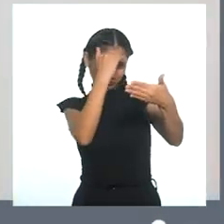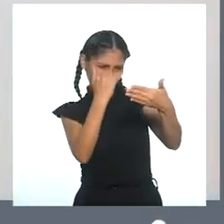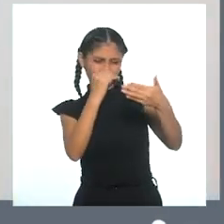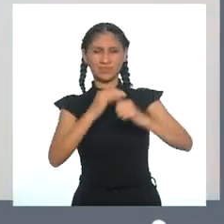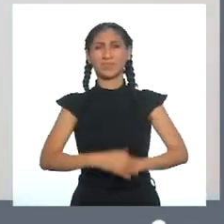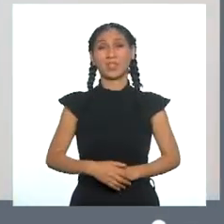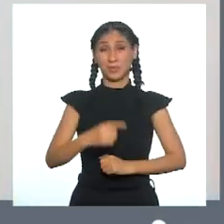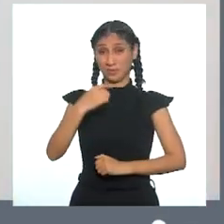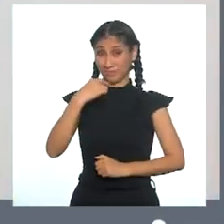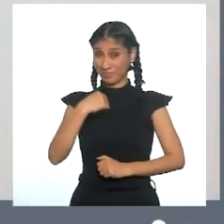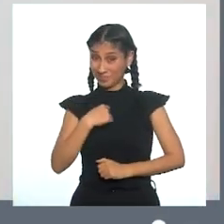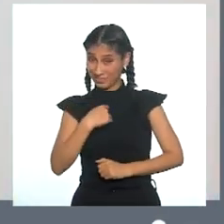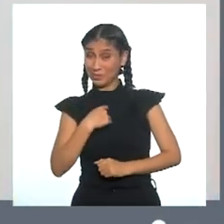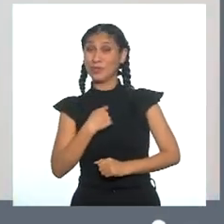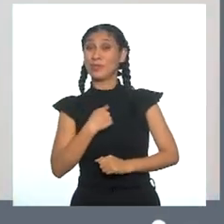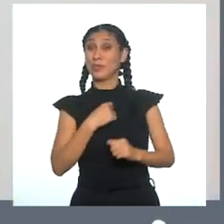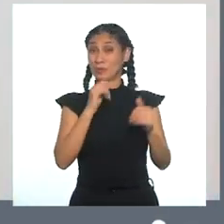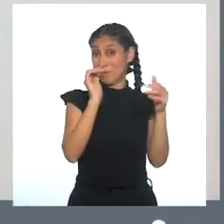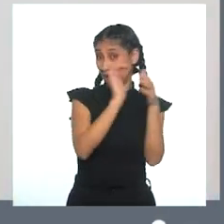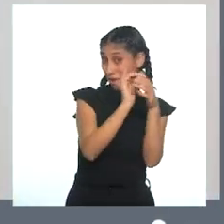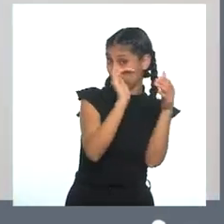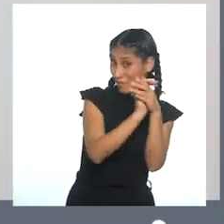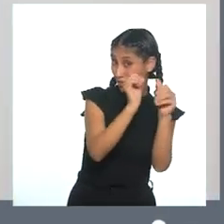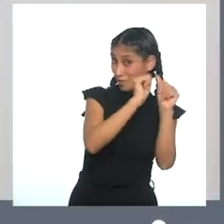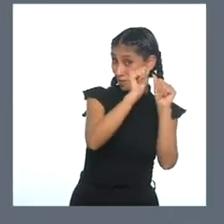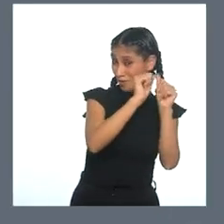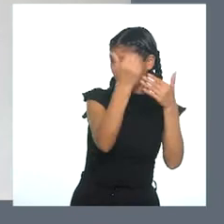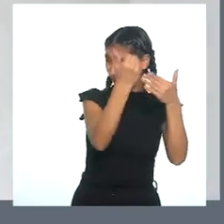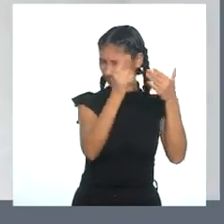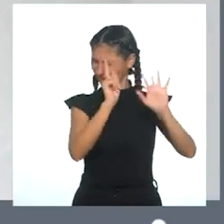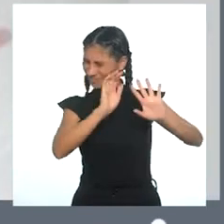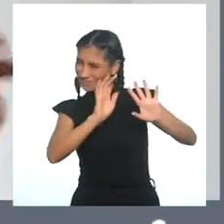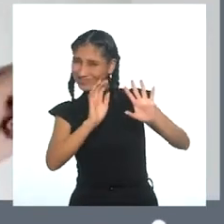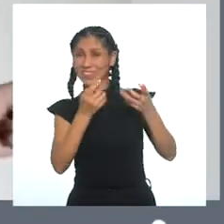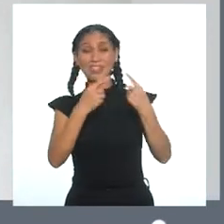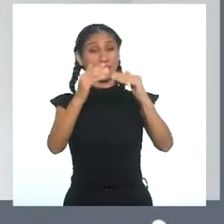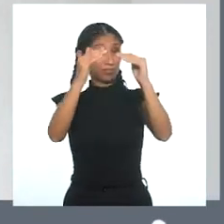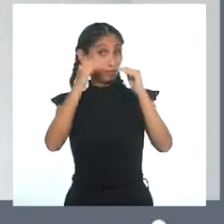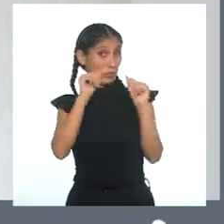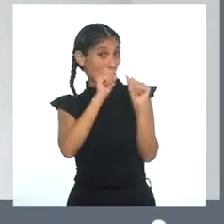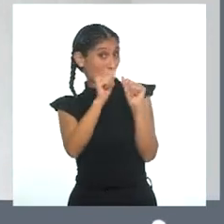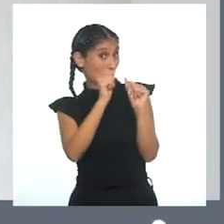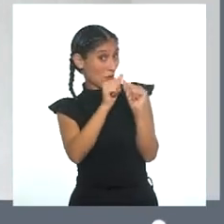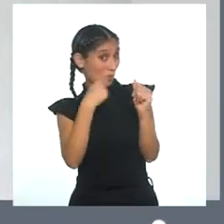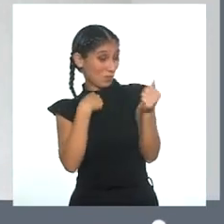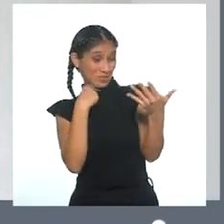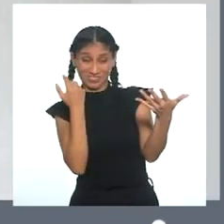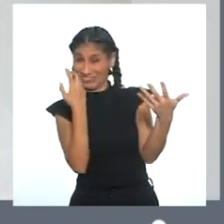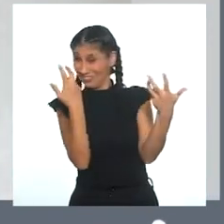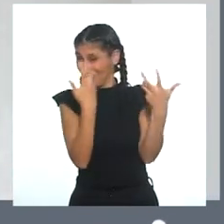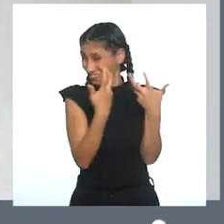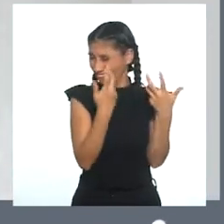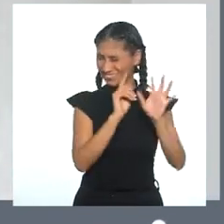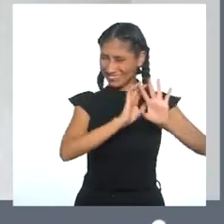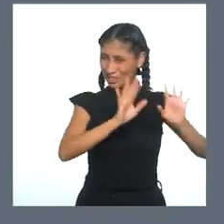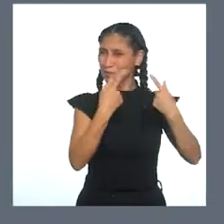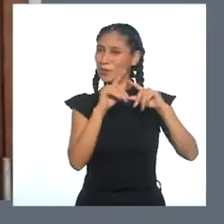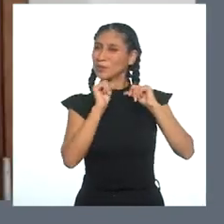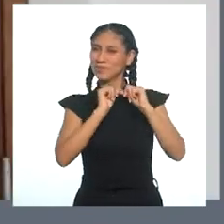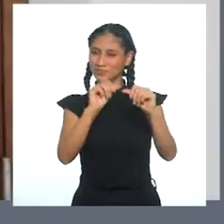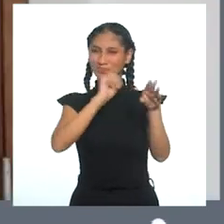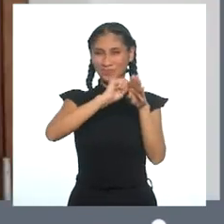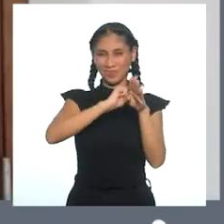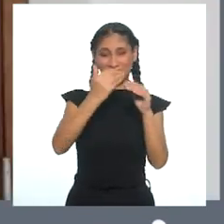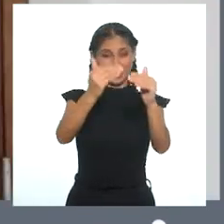soy muy amigo de los números, pero trataré con mi esfuerzo. Los números definitivamente no son lo mío, pero sigo practicando.